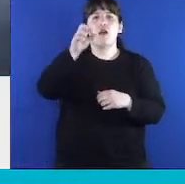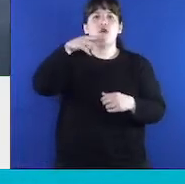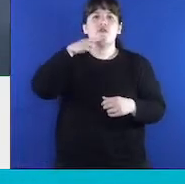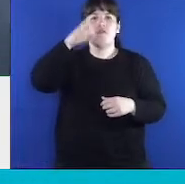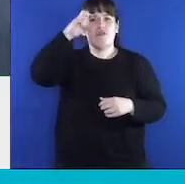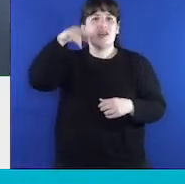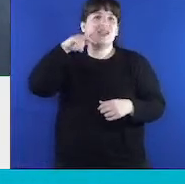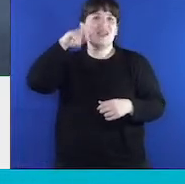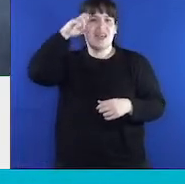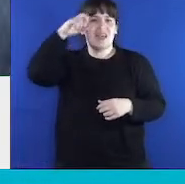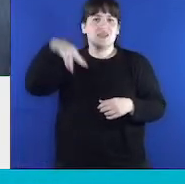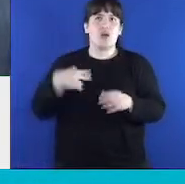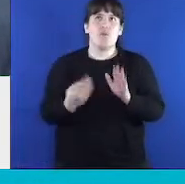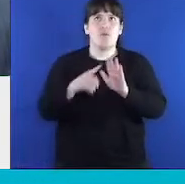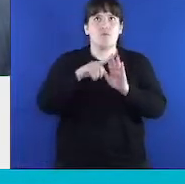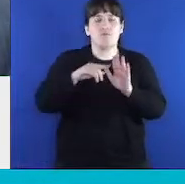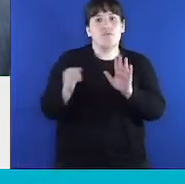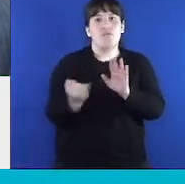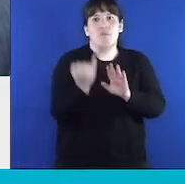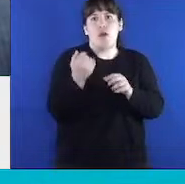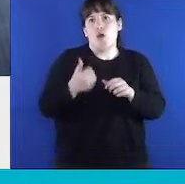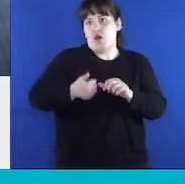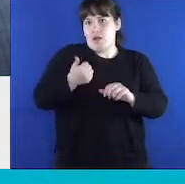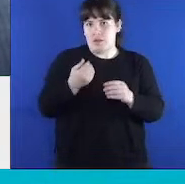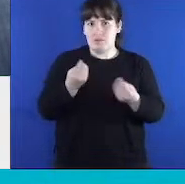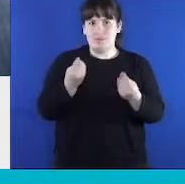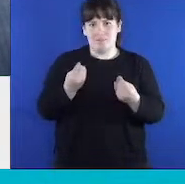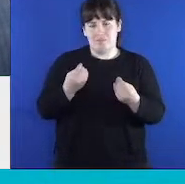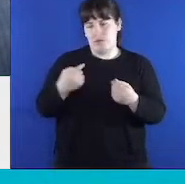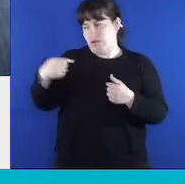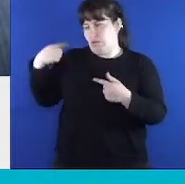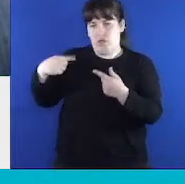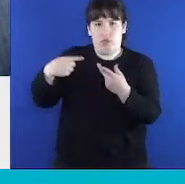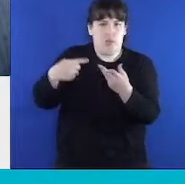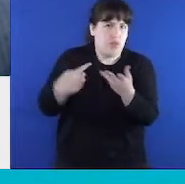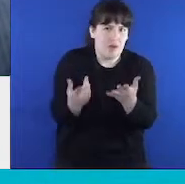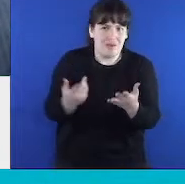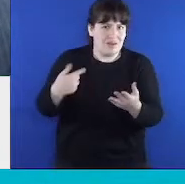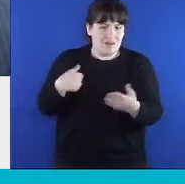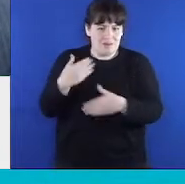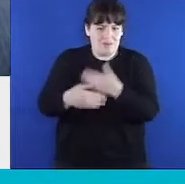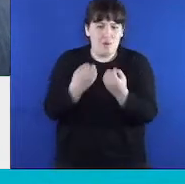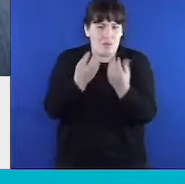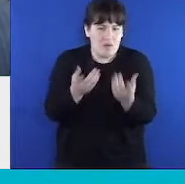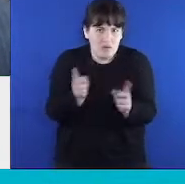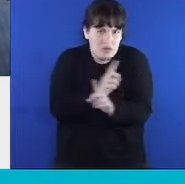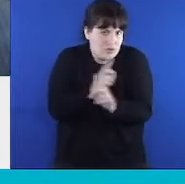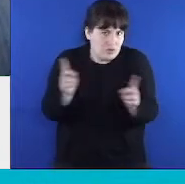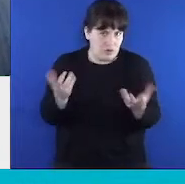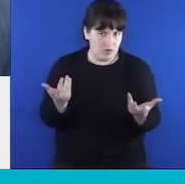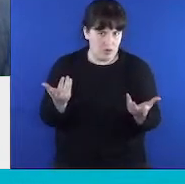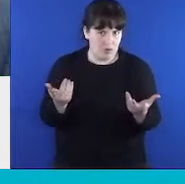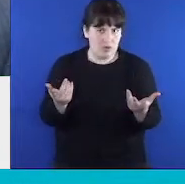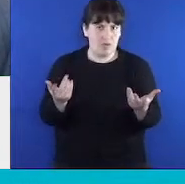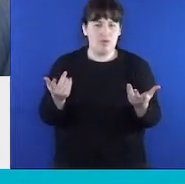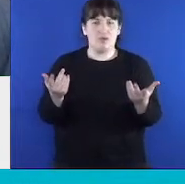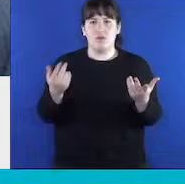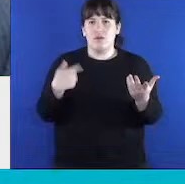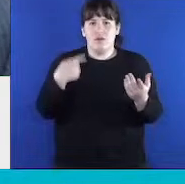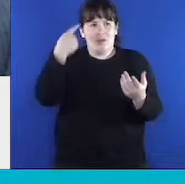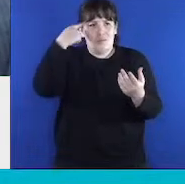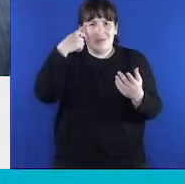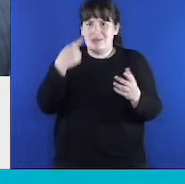creemos que no es conveniente, por todo lo que acabamos de decir, creemos que no es conveniente la sanción de esta norma. Creemos que es inconveniente la sanción de esta